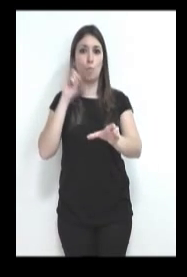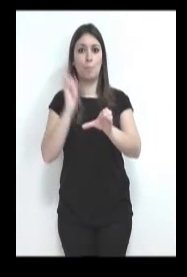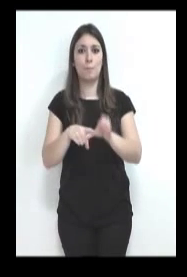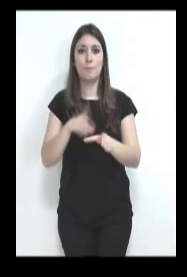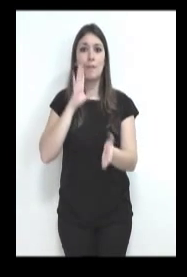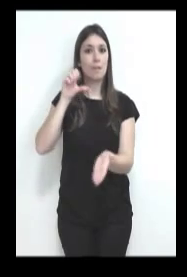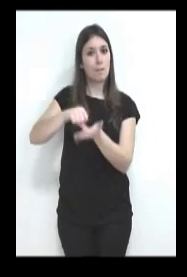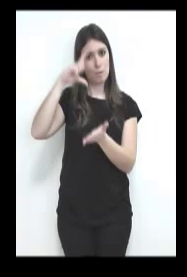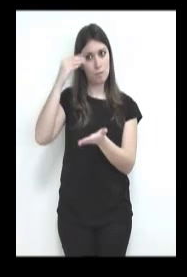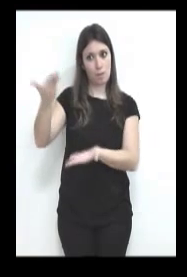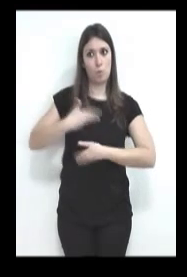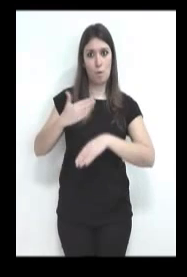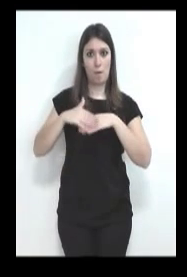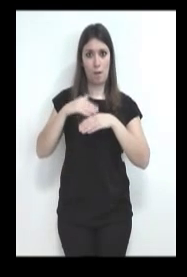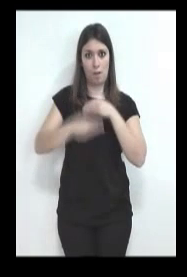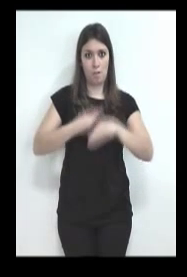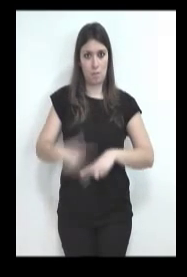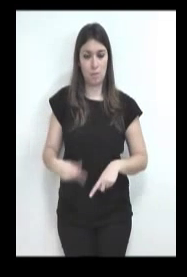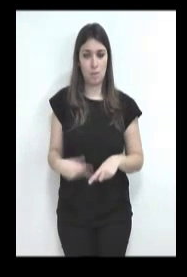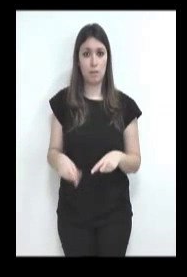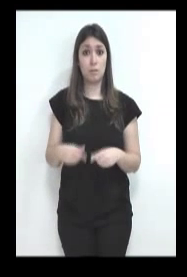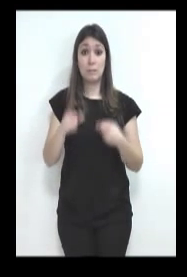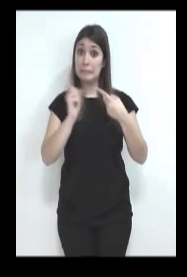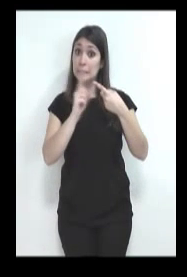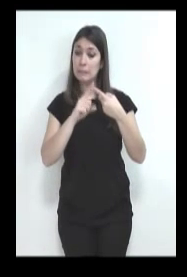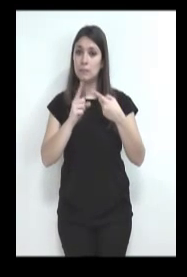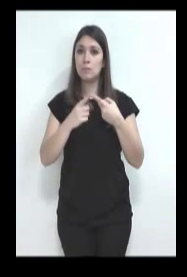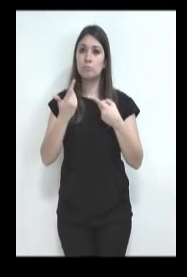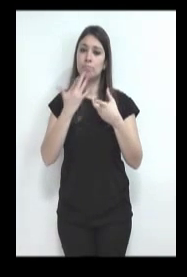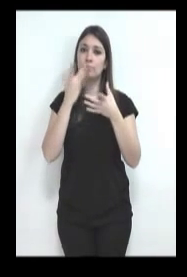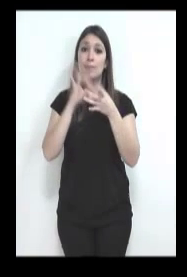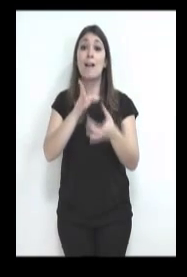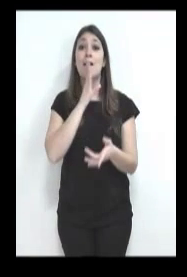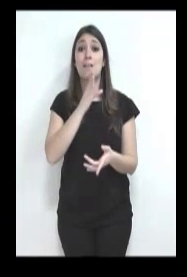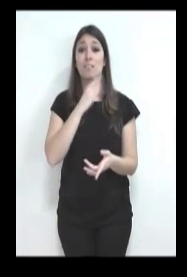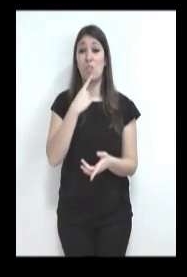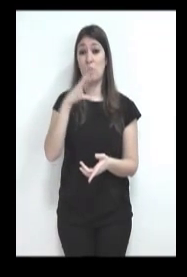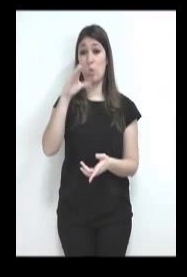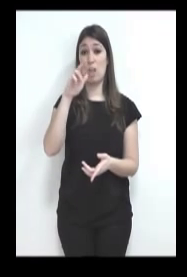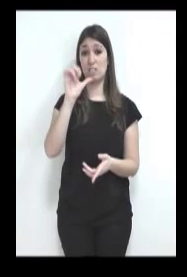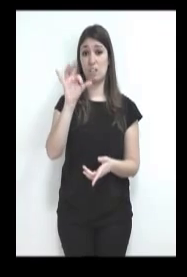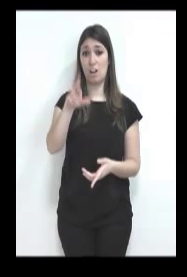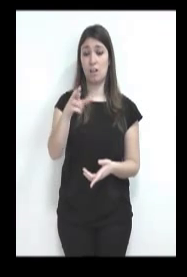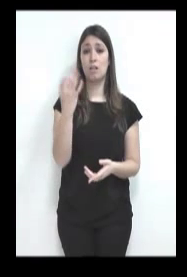de Smart City. Que tiene mucho que ver también un poco con lo que comentaba César, ¿no? No